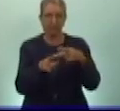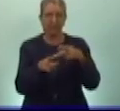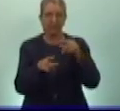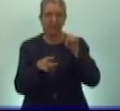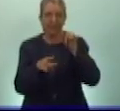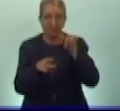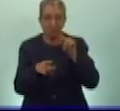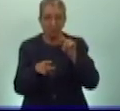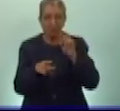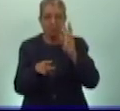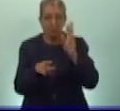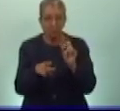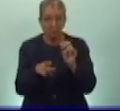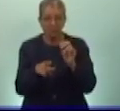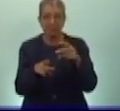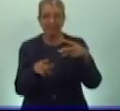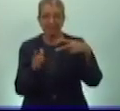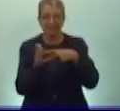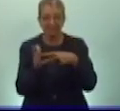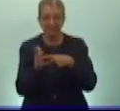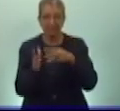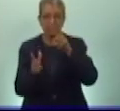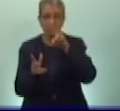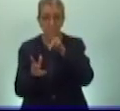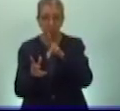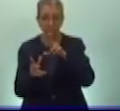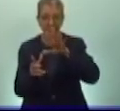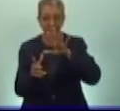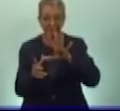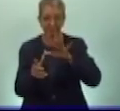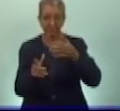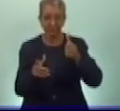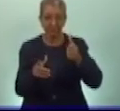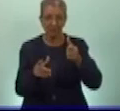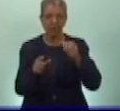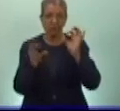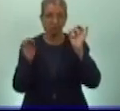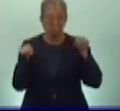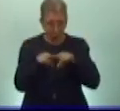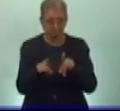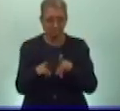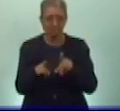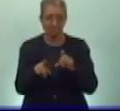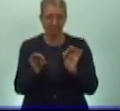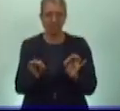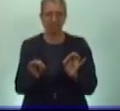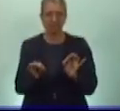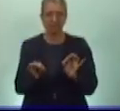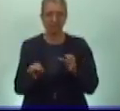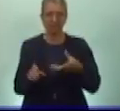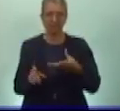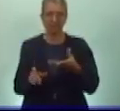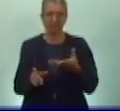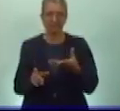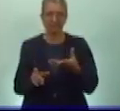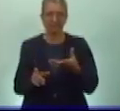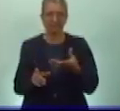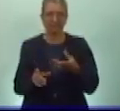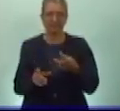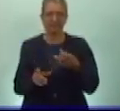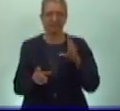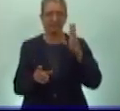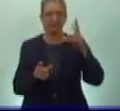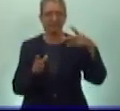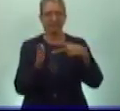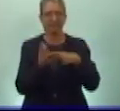a la vez. Pues bien, tendríamos que divisibles por 2, sabemos son aquellos que terminan en 0, 2,